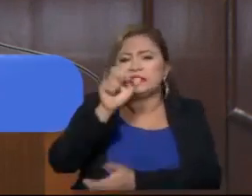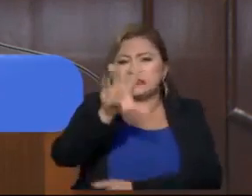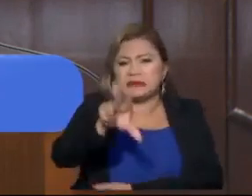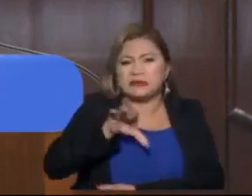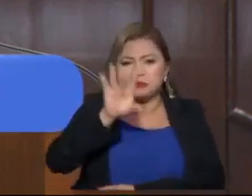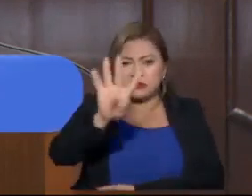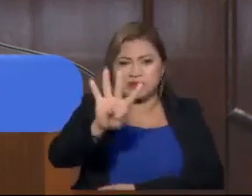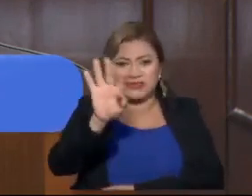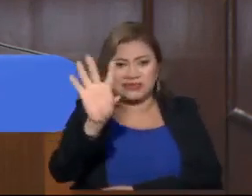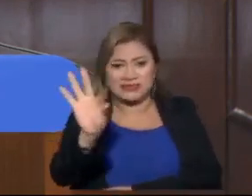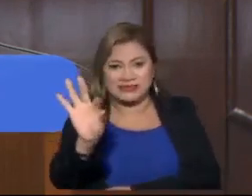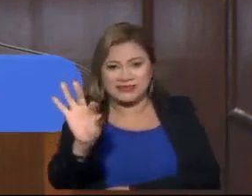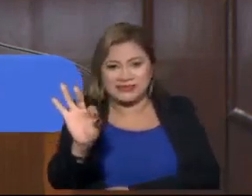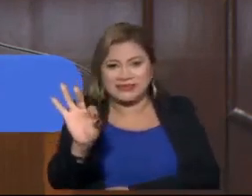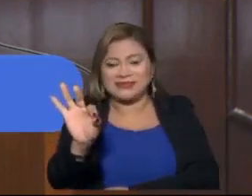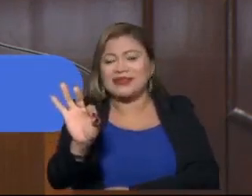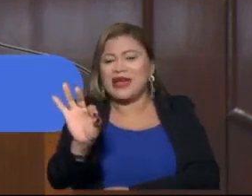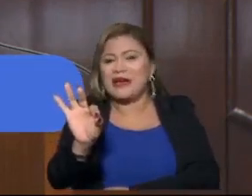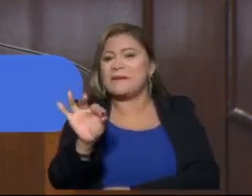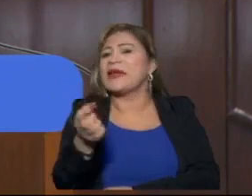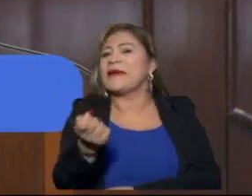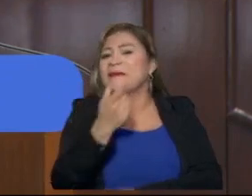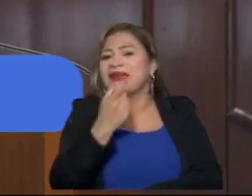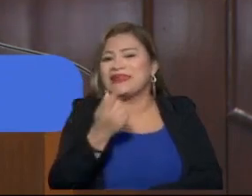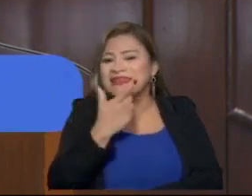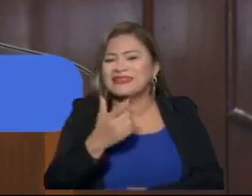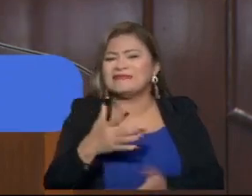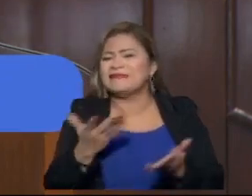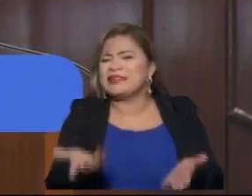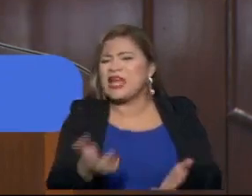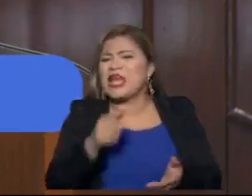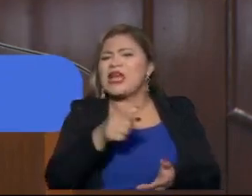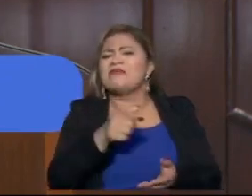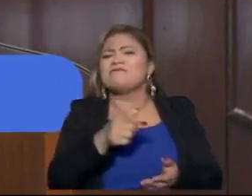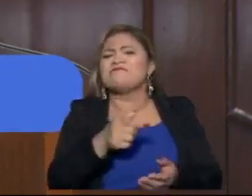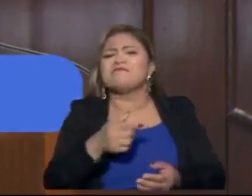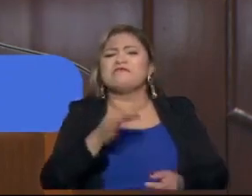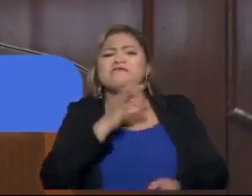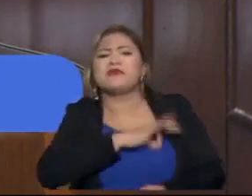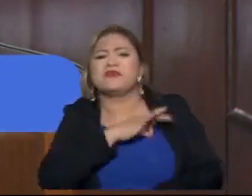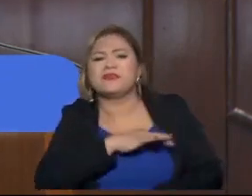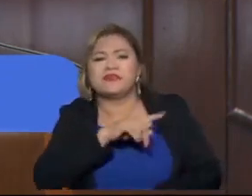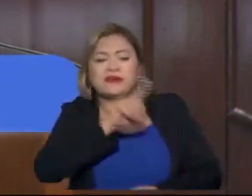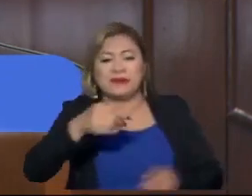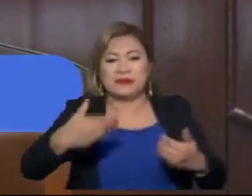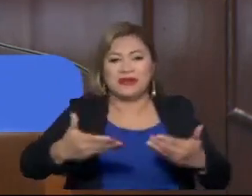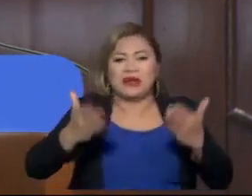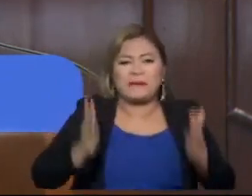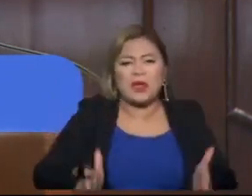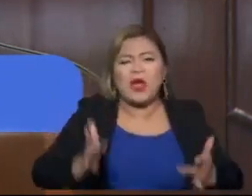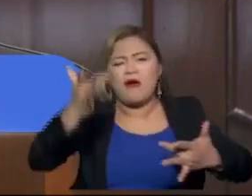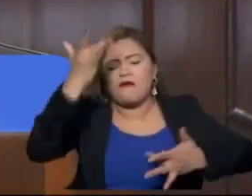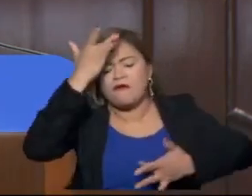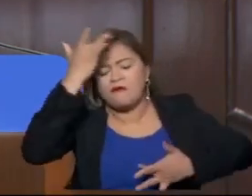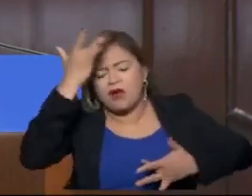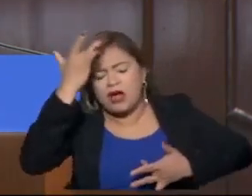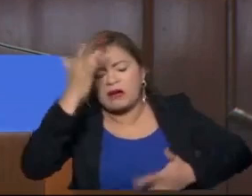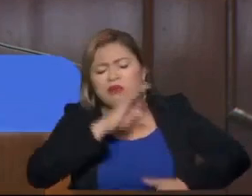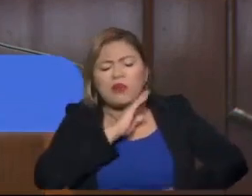349 productos que beneficiarán principalmente a aquellos panameños que padecen enfermedades